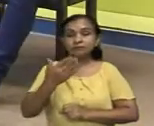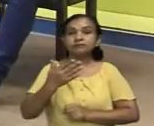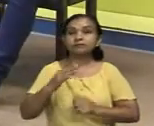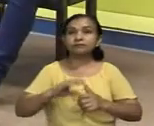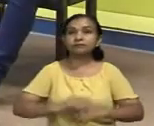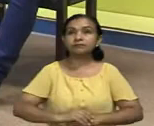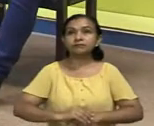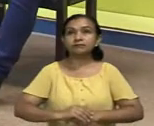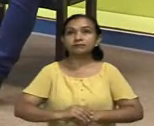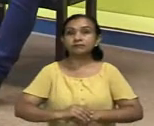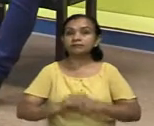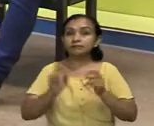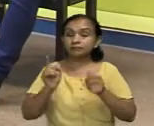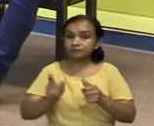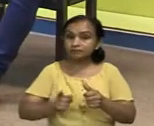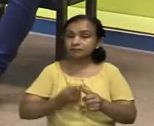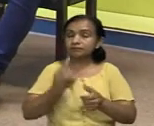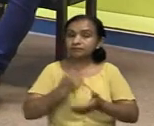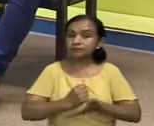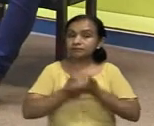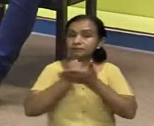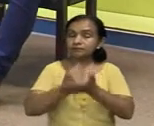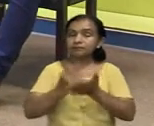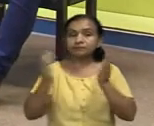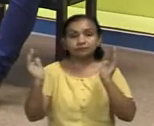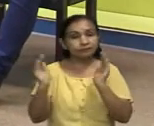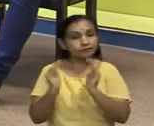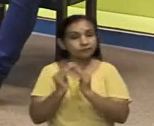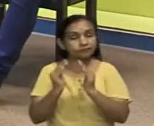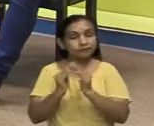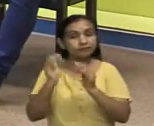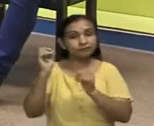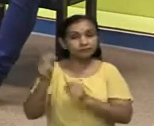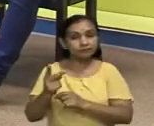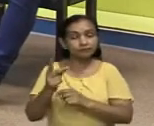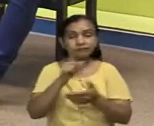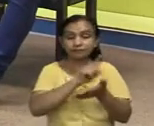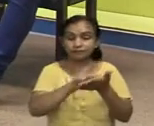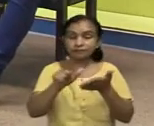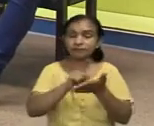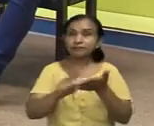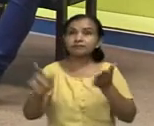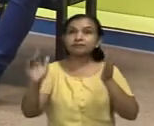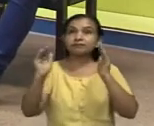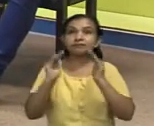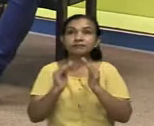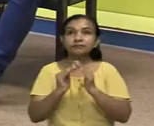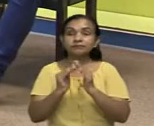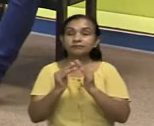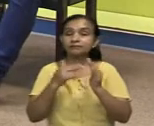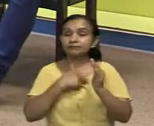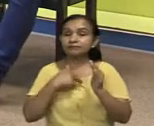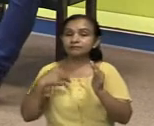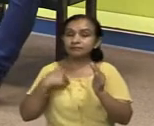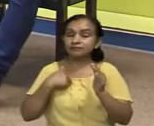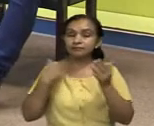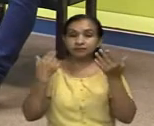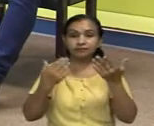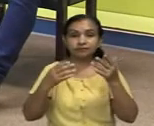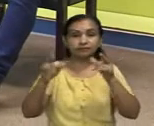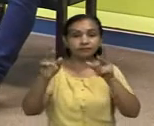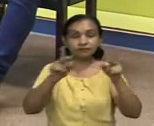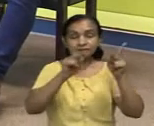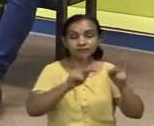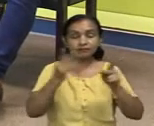sí. Entonces es primero que nos permitan entrar a los hogares. Segundo, que limpien sus hogares como debe de ser y que cualquier persona